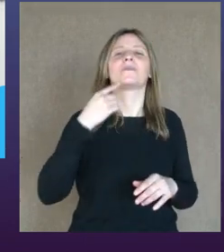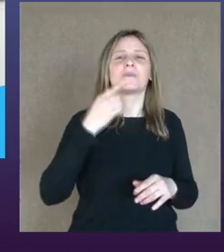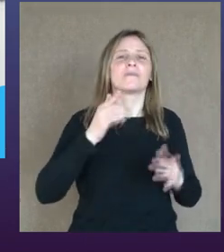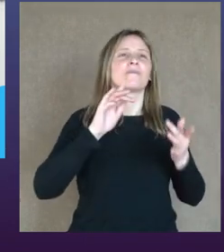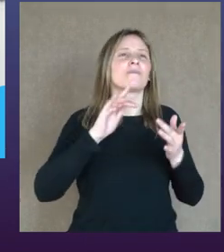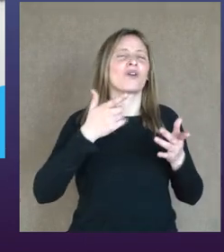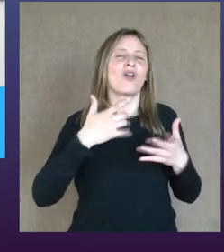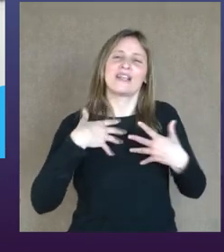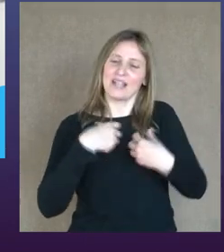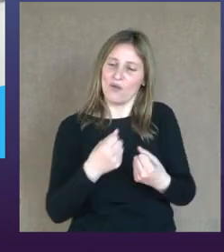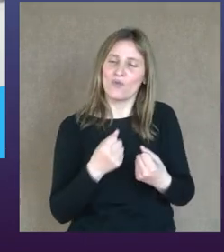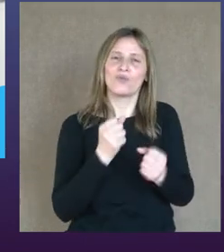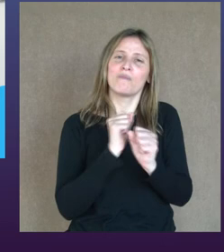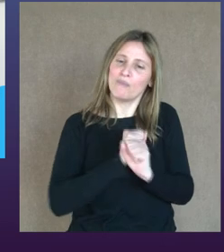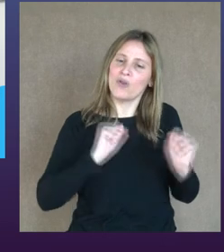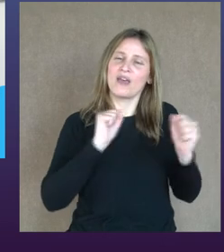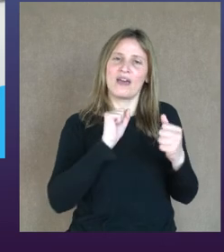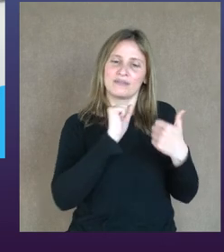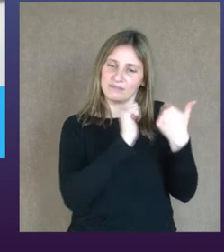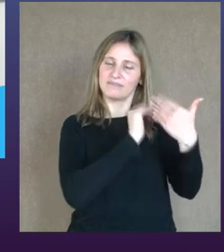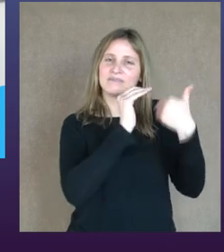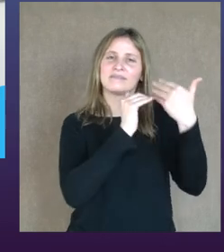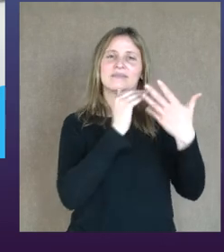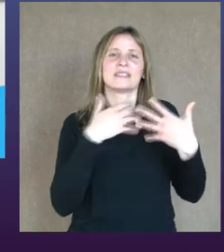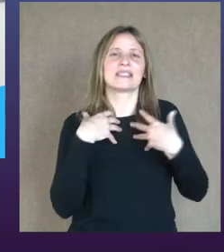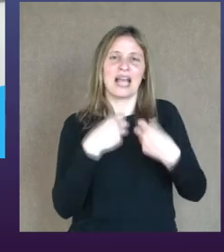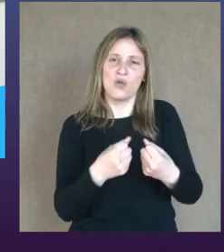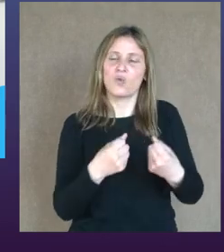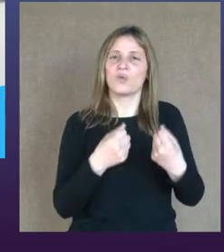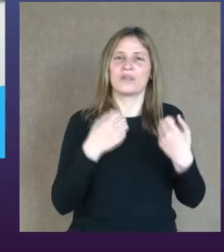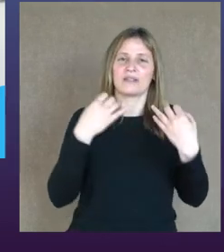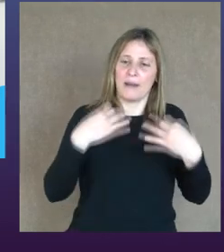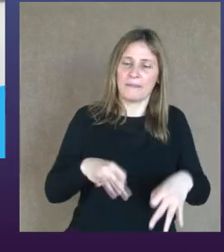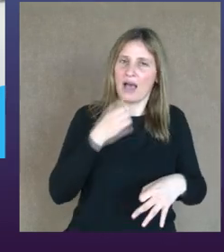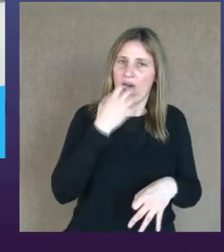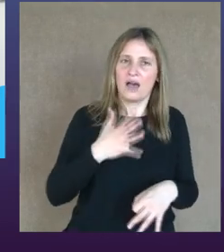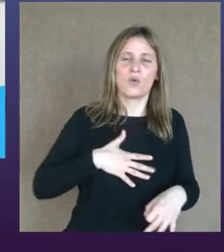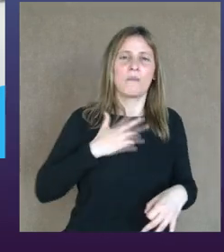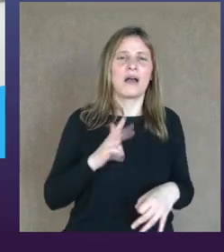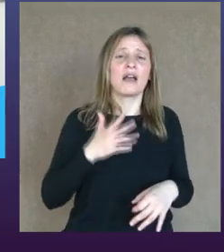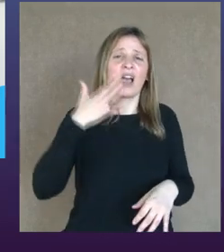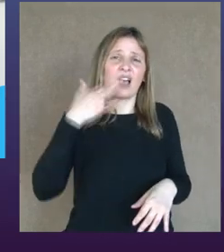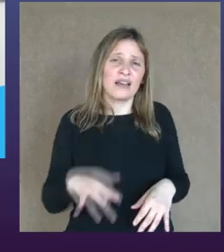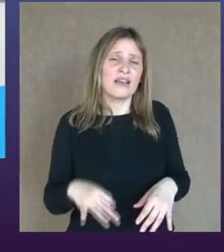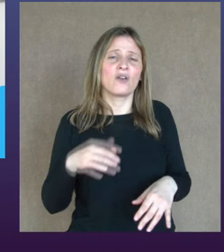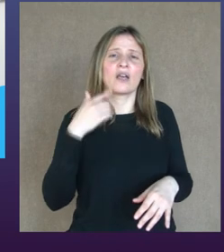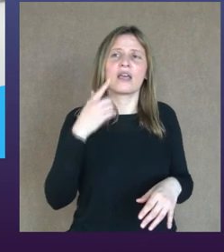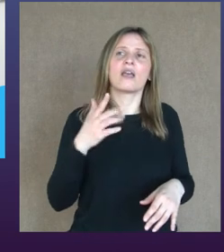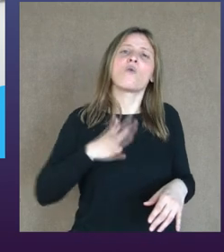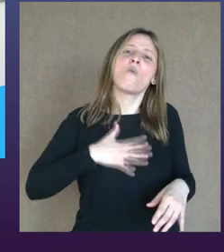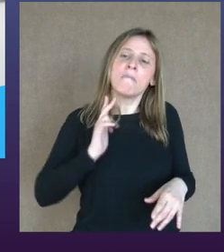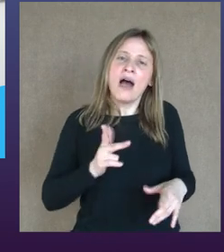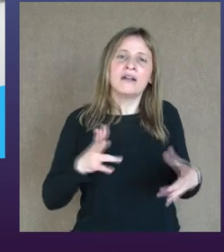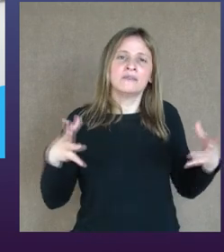la salud, con la posibilidad de seguir creciendo, de estar más libre como ser humano. Y creo que el encuentro entre humanos